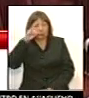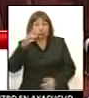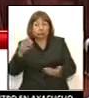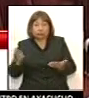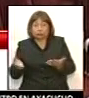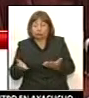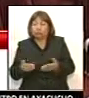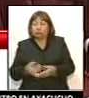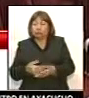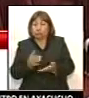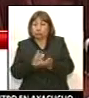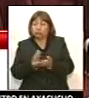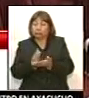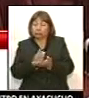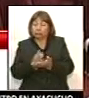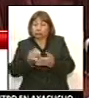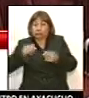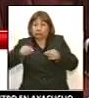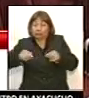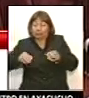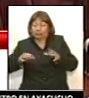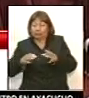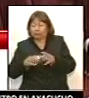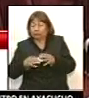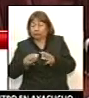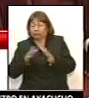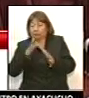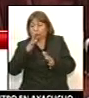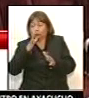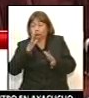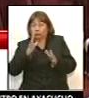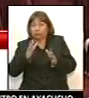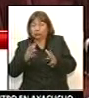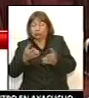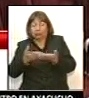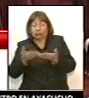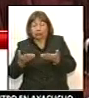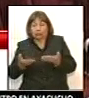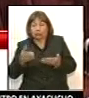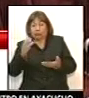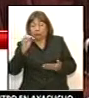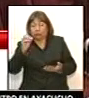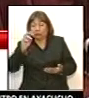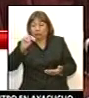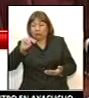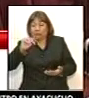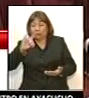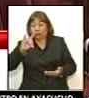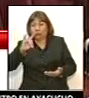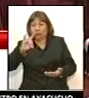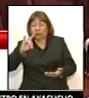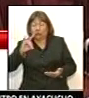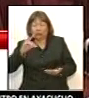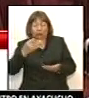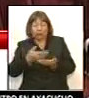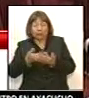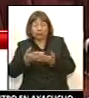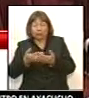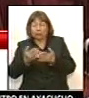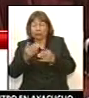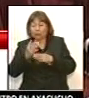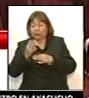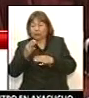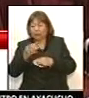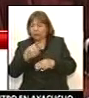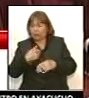escena, y convocado, autoconvocado por los países conformantes de la ONU para adoptar este pacto migratorio. No